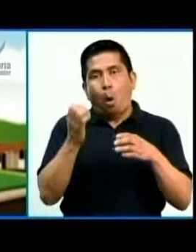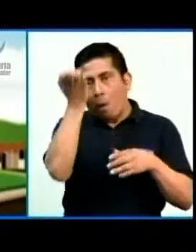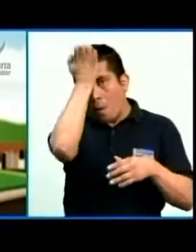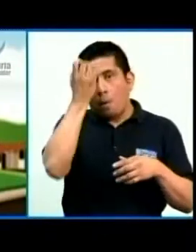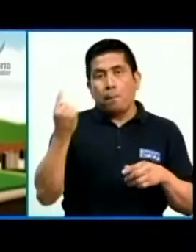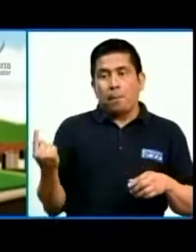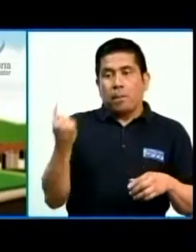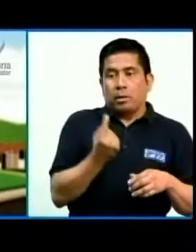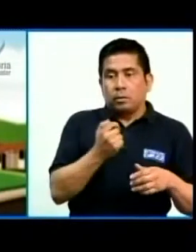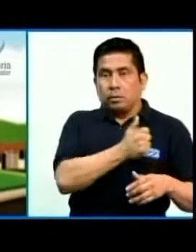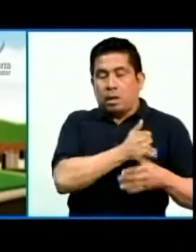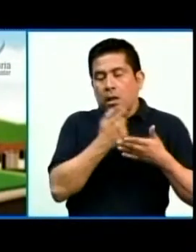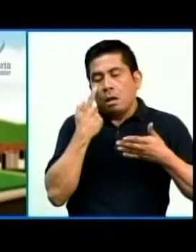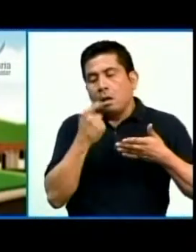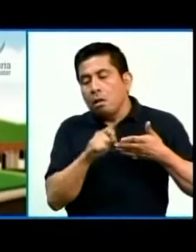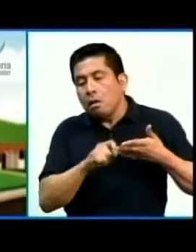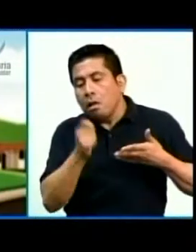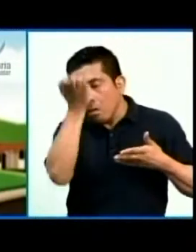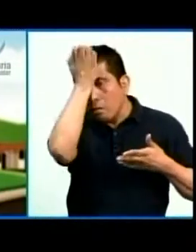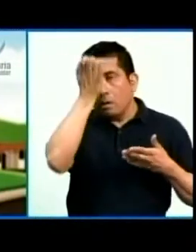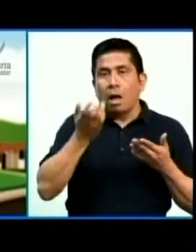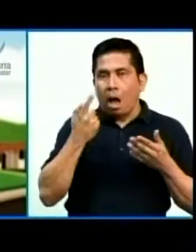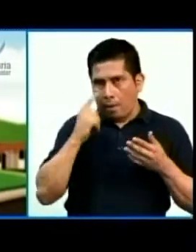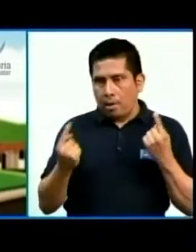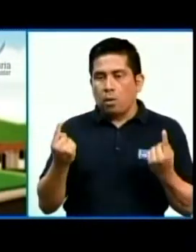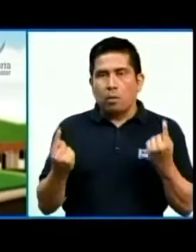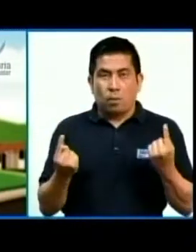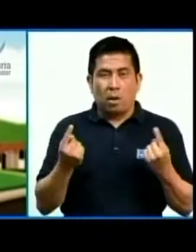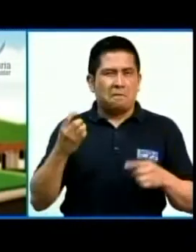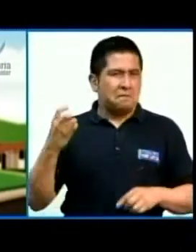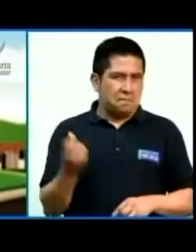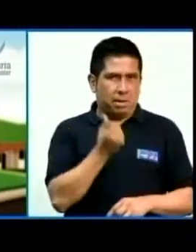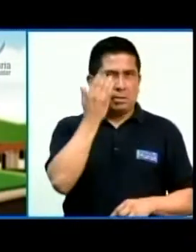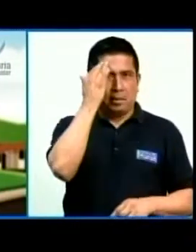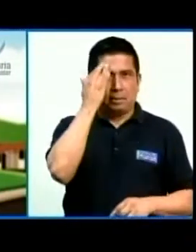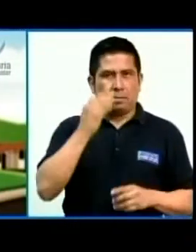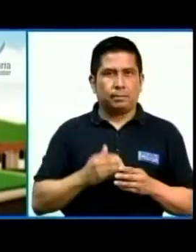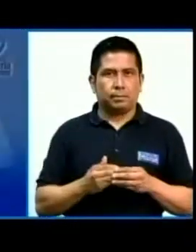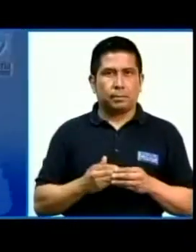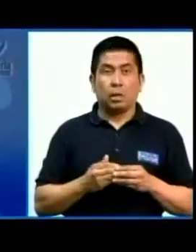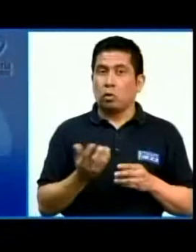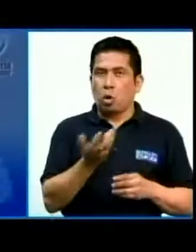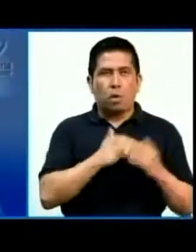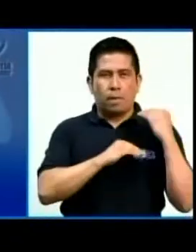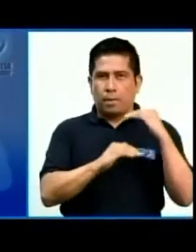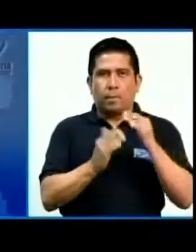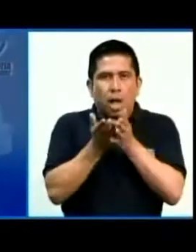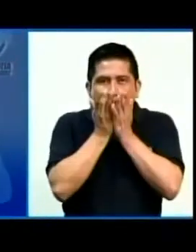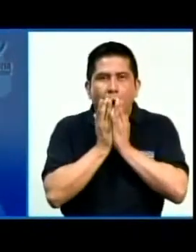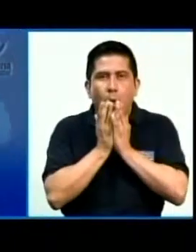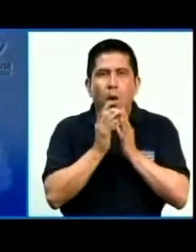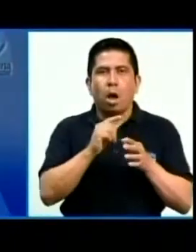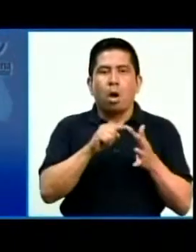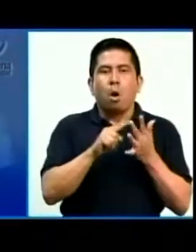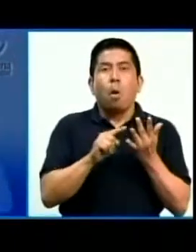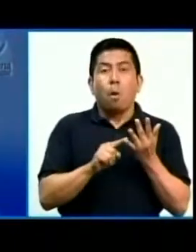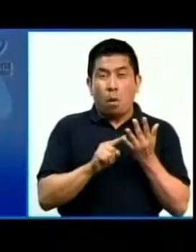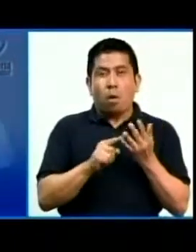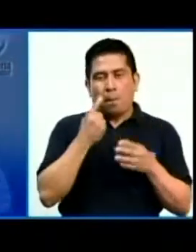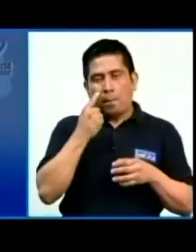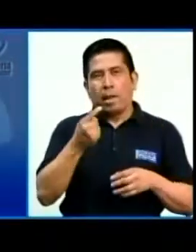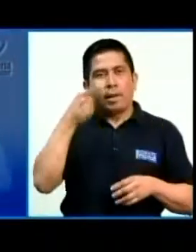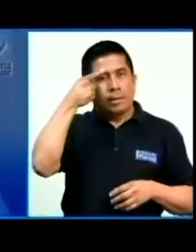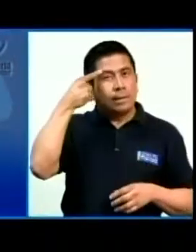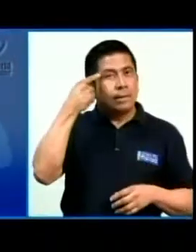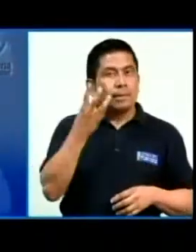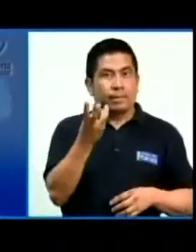aparato o errores en la toma de lectura por parte del proveedor. Es bien fácil. Los metros cúbicos consumidos se pueden